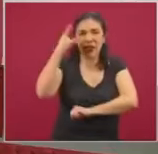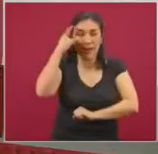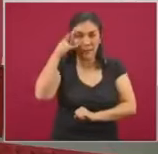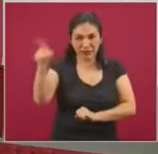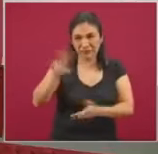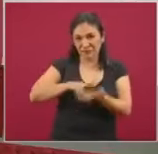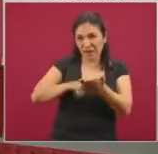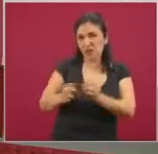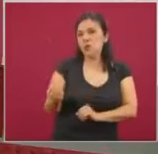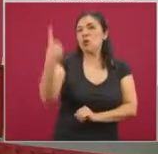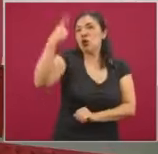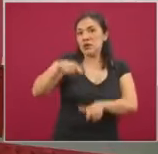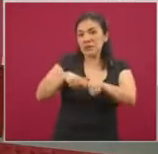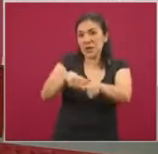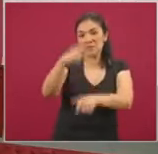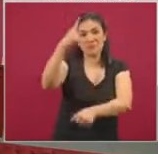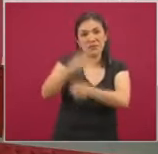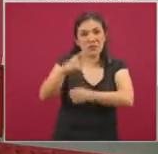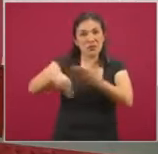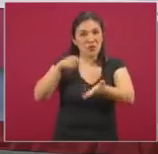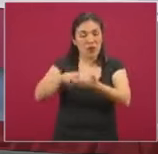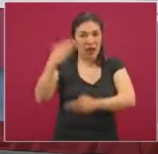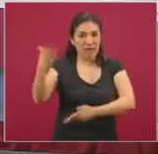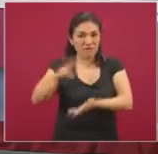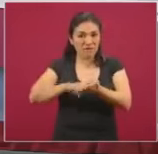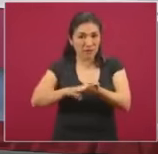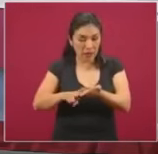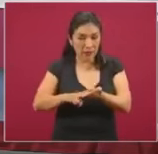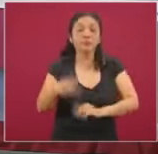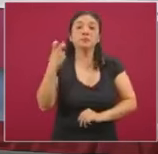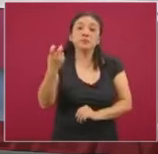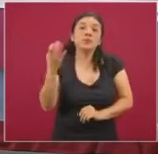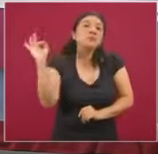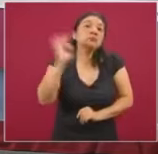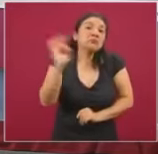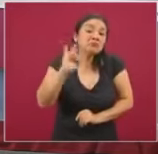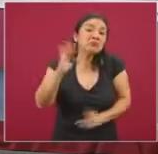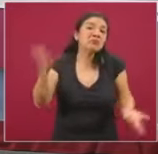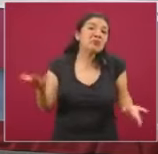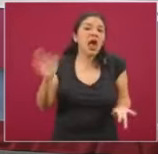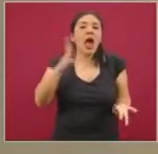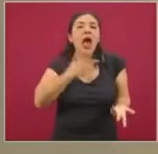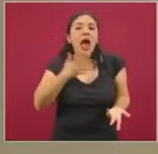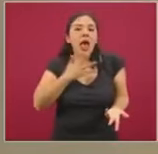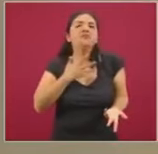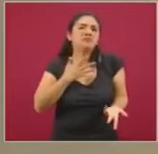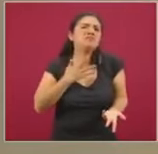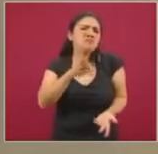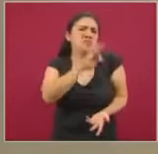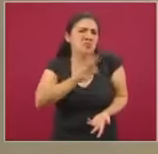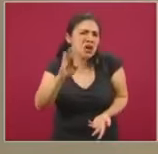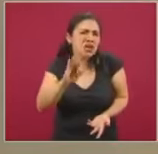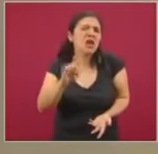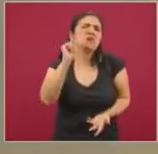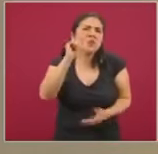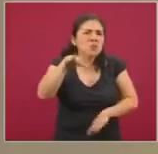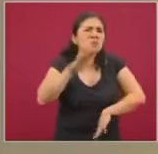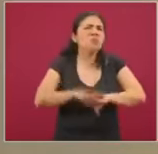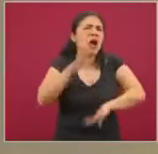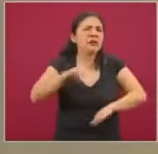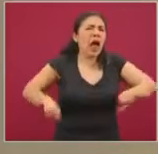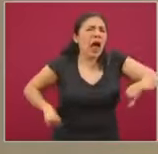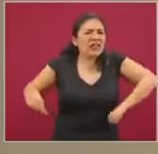que continúa en el color verde, a lo mejor habrá la posibilidad de tener un poco más de